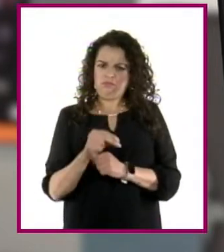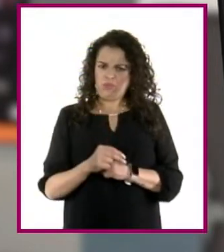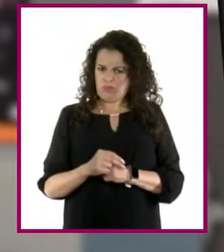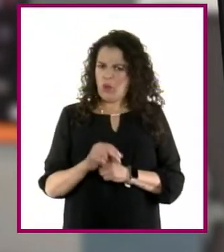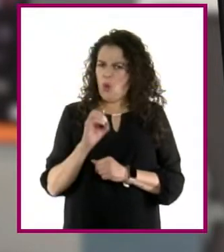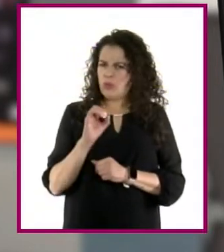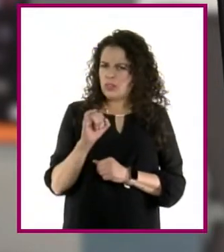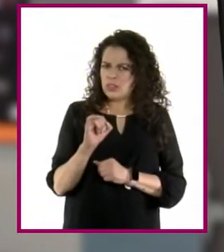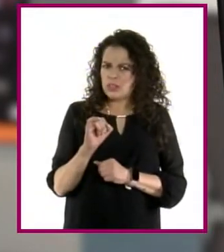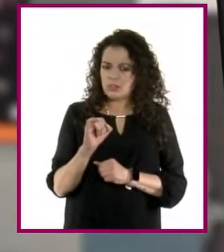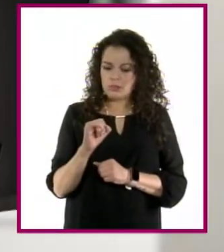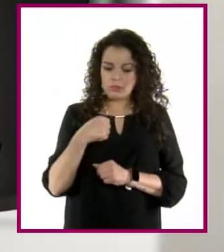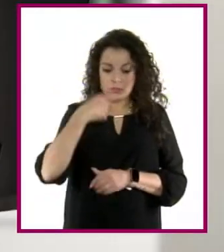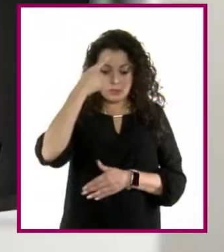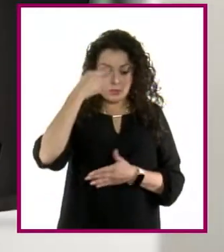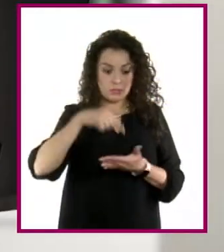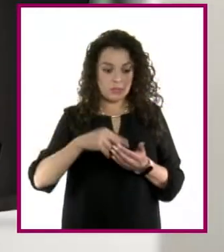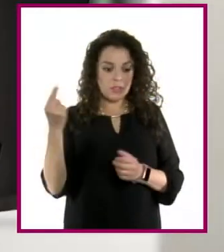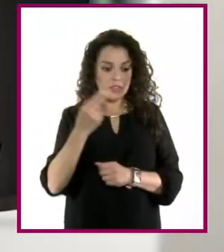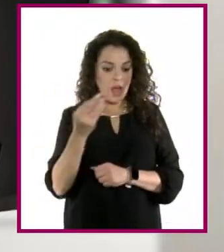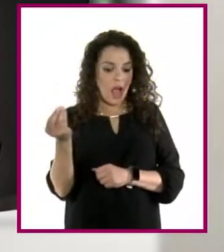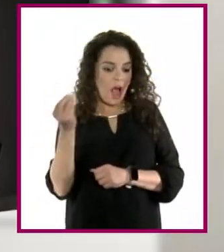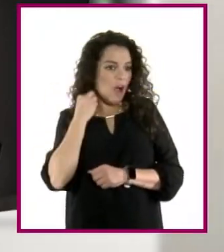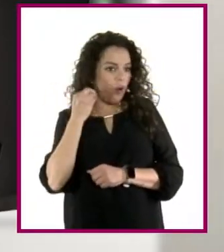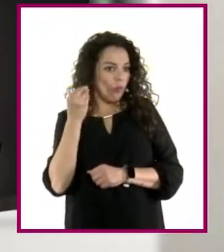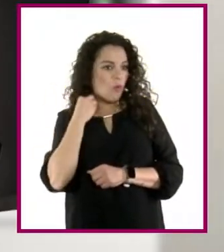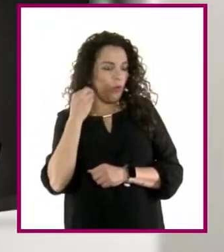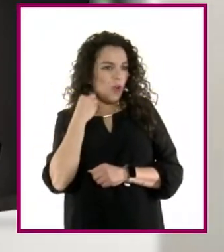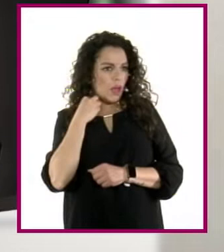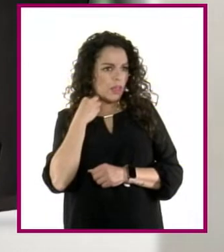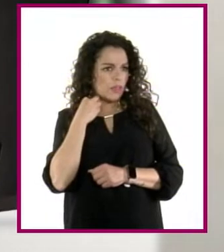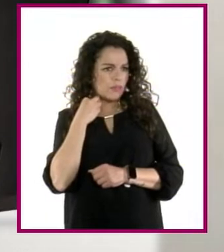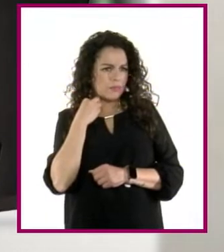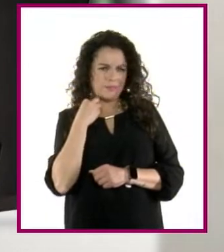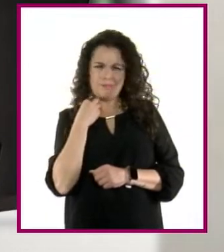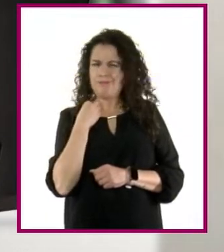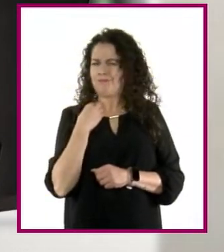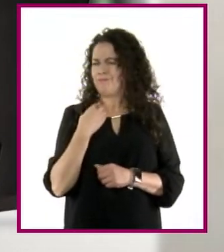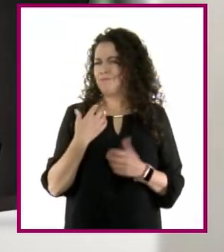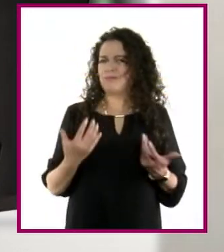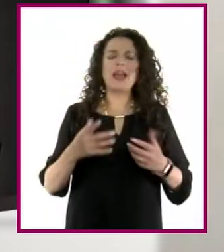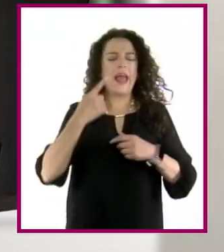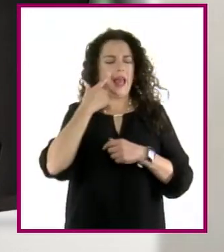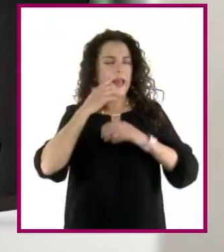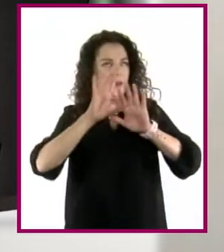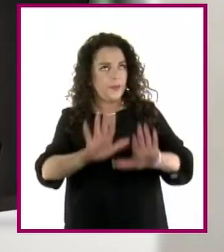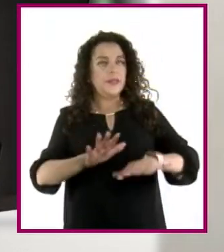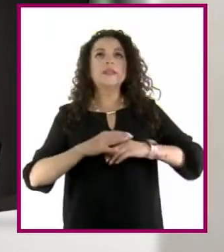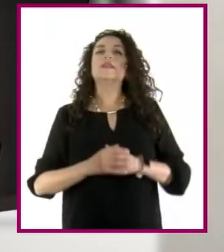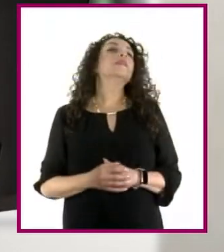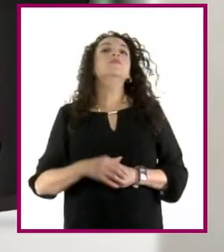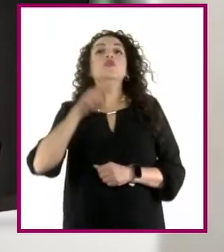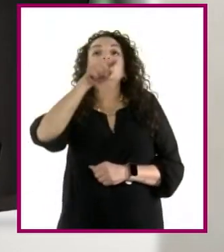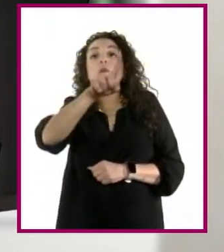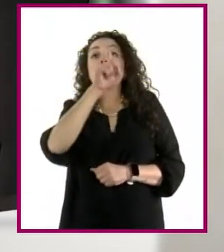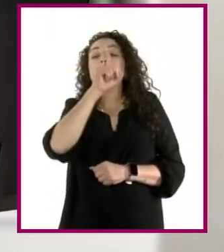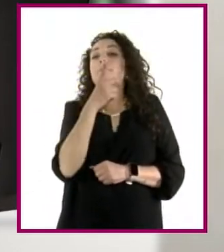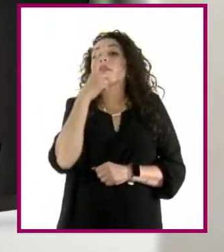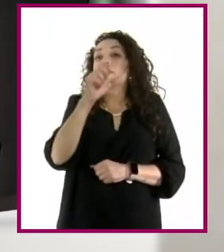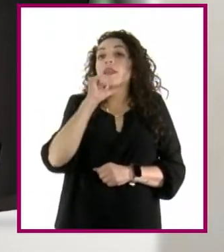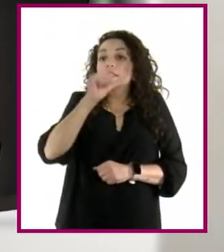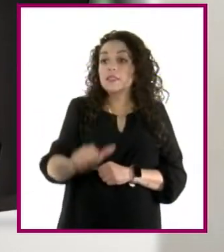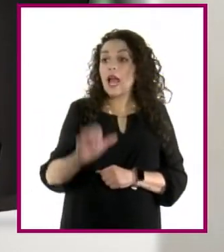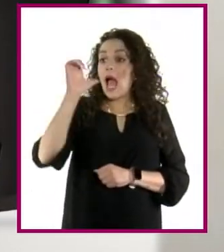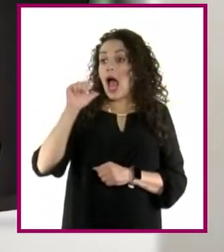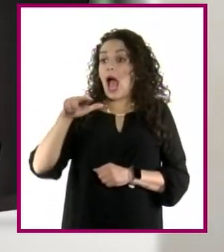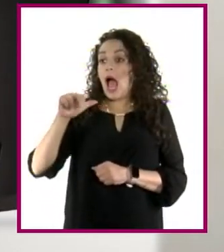Creo que necesito un abogado. ¿No se te hace que estás asumiendo mucho? A ver, si tú no dices nada, Ana puede